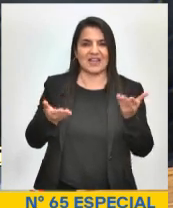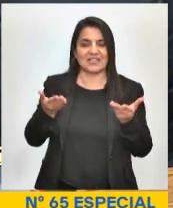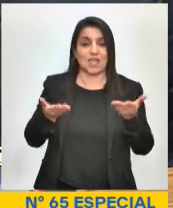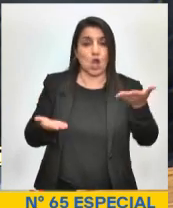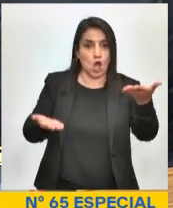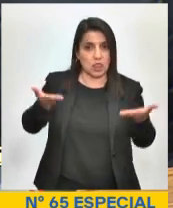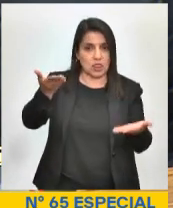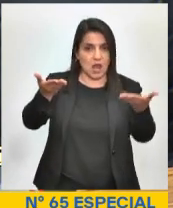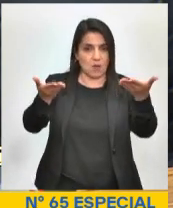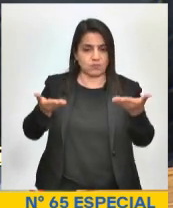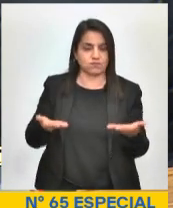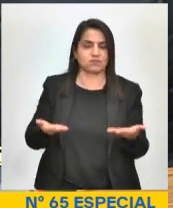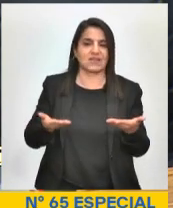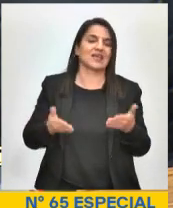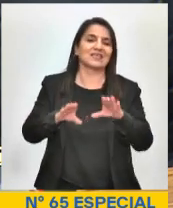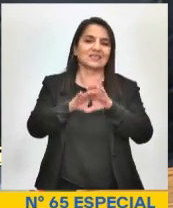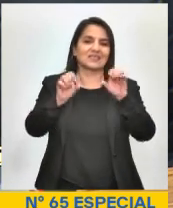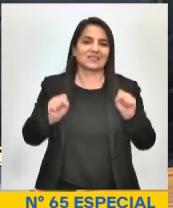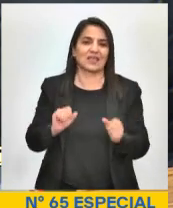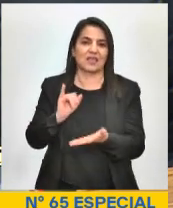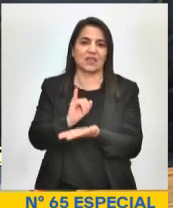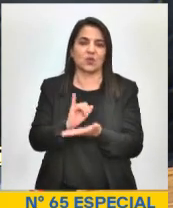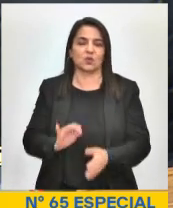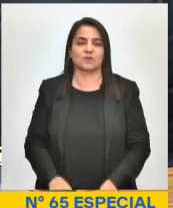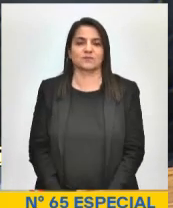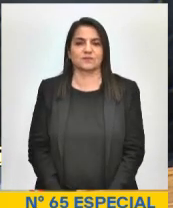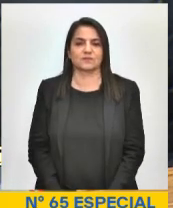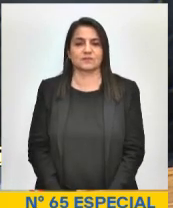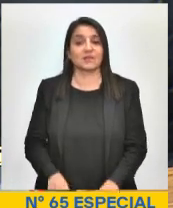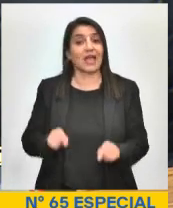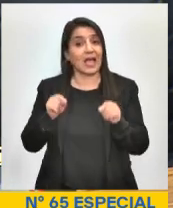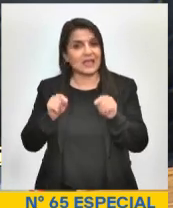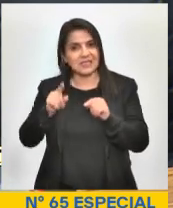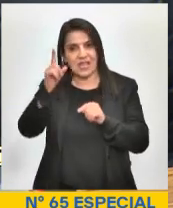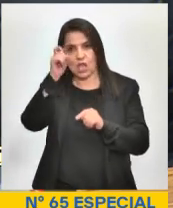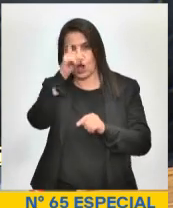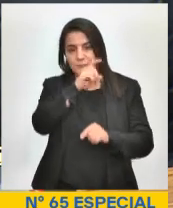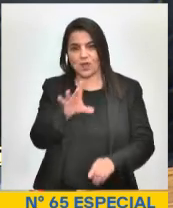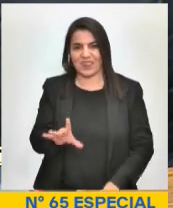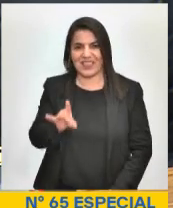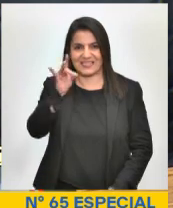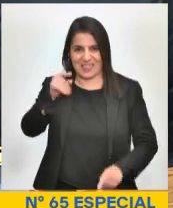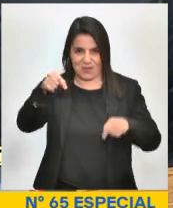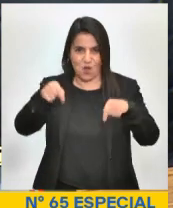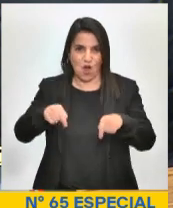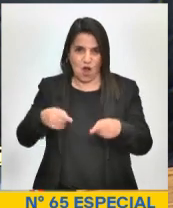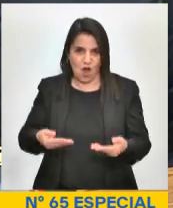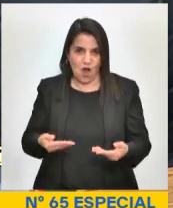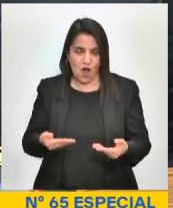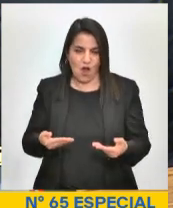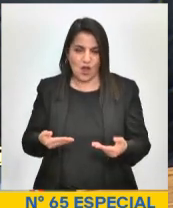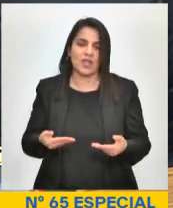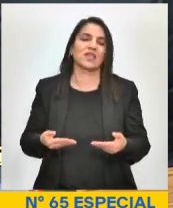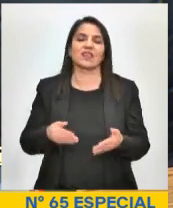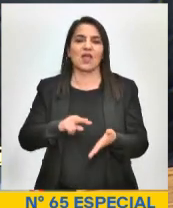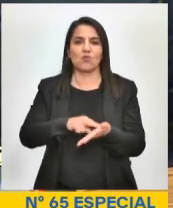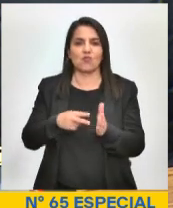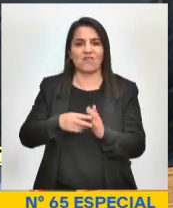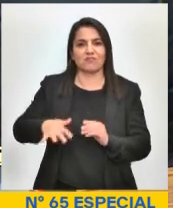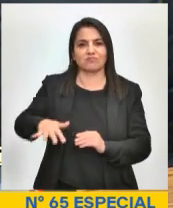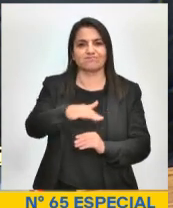contrapesos del sistema institucional. Así de complejo es lo que decidimos hoy, en un momento de crisis